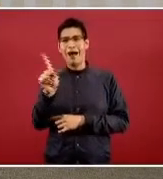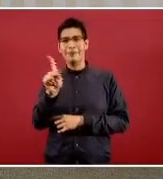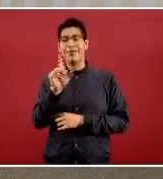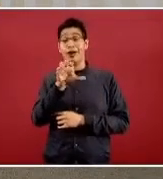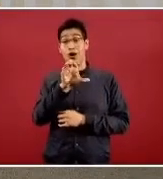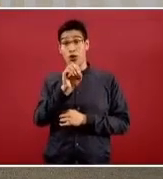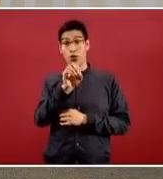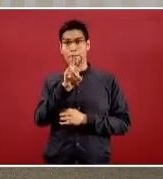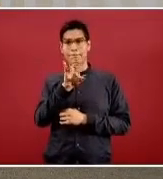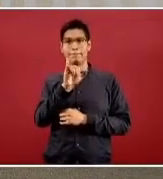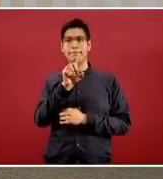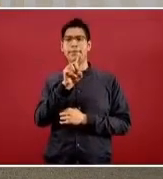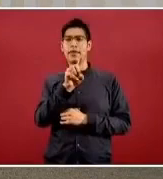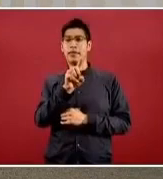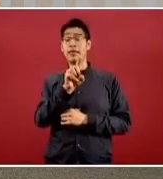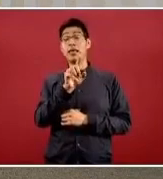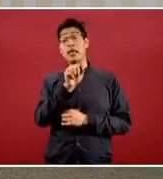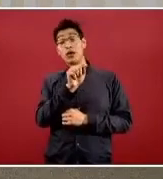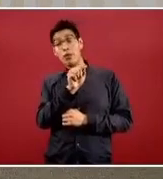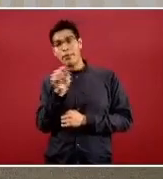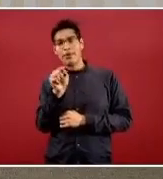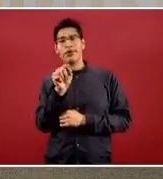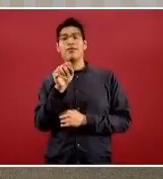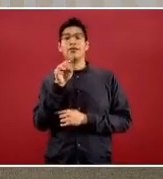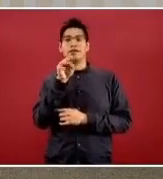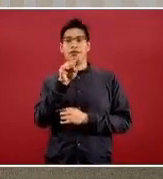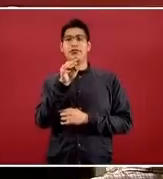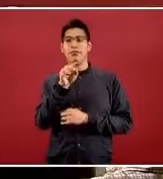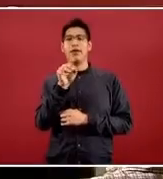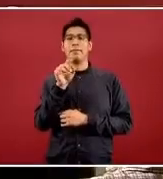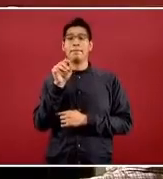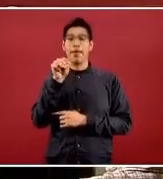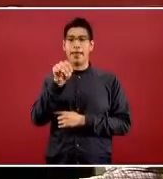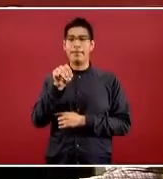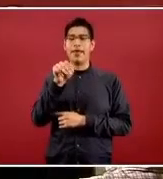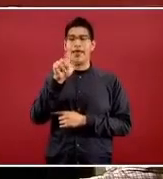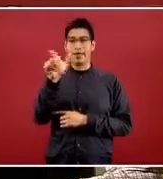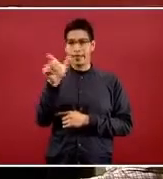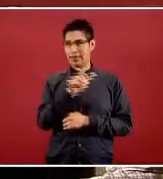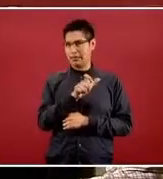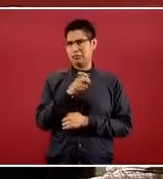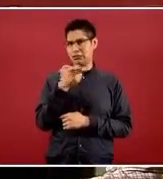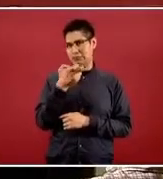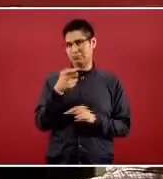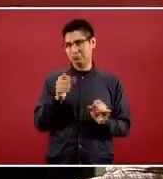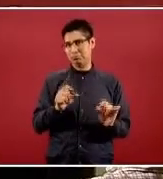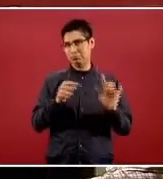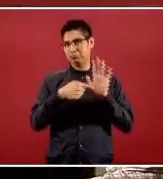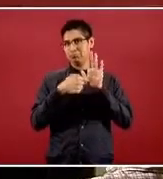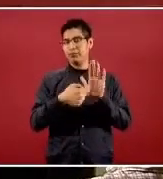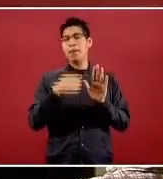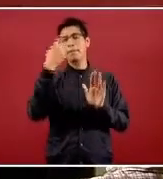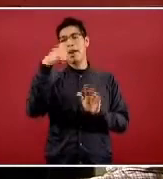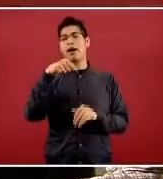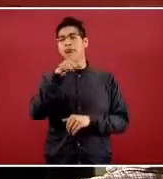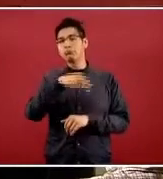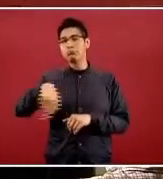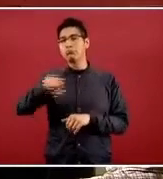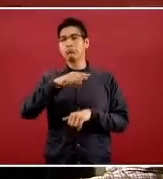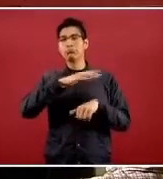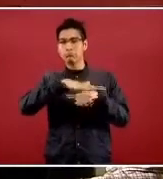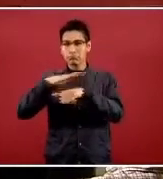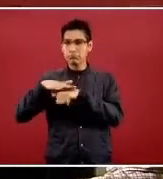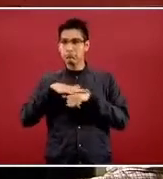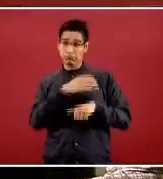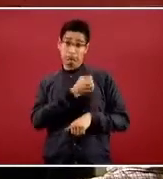COVID-19MX, como una herramienta para reforzar el conocimiento y la promoción de la salud de las personas,